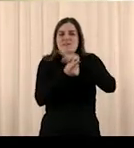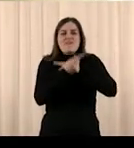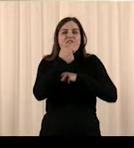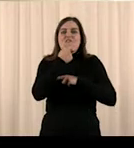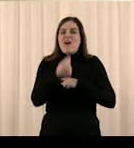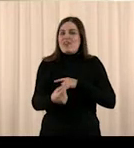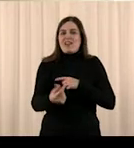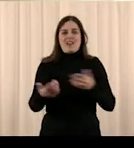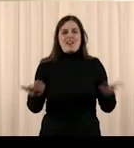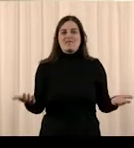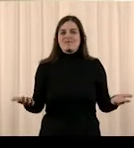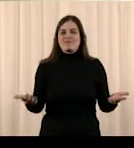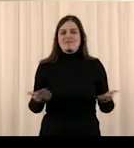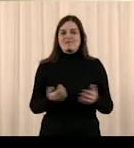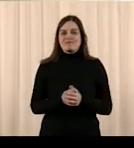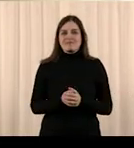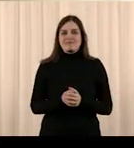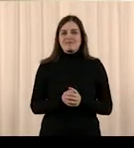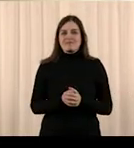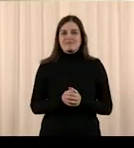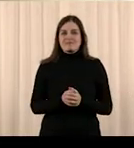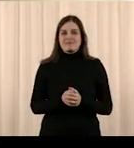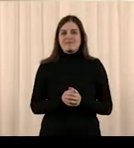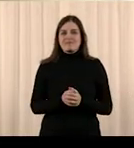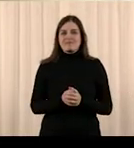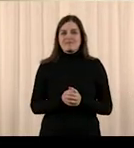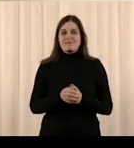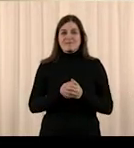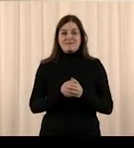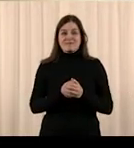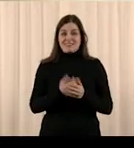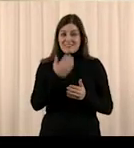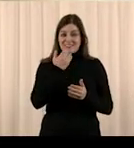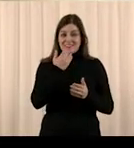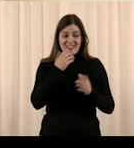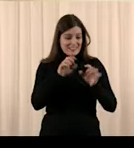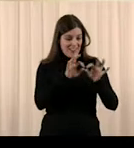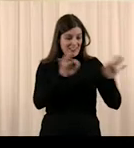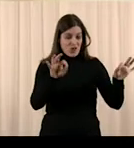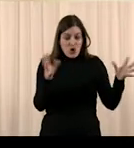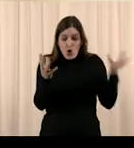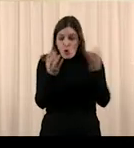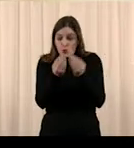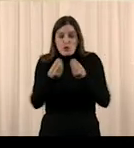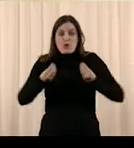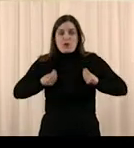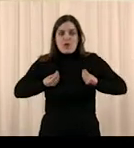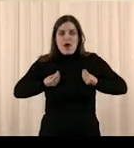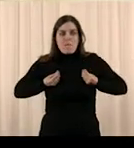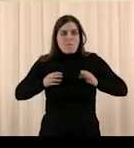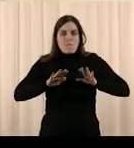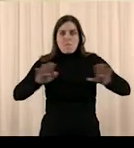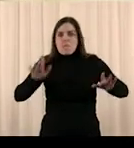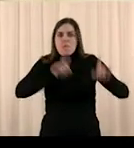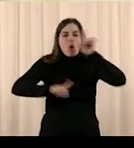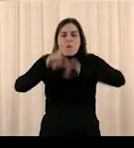once the simple porque has been una added vez to life, que se ha unido la sencillez there is nothing a tu vida, you have to do. No tienes que hacer nada. You just